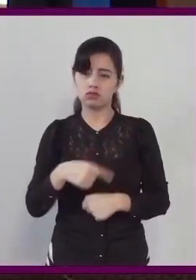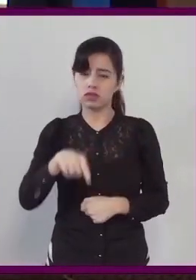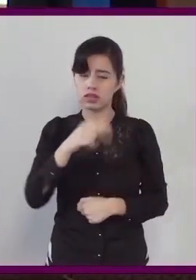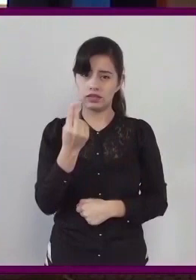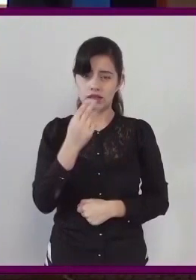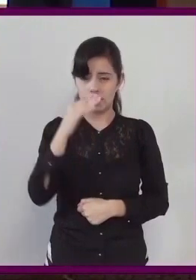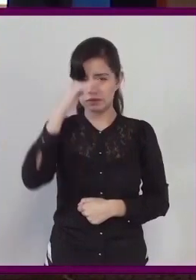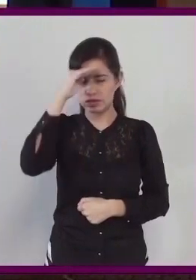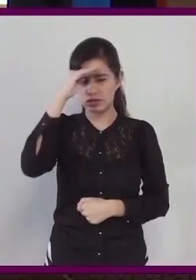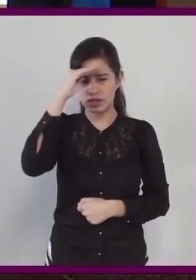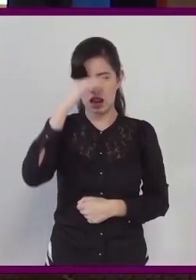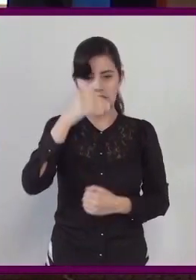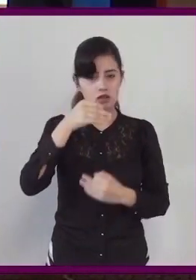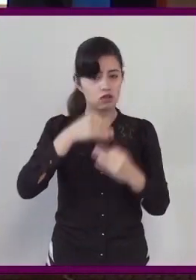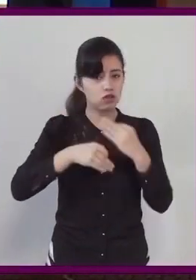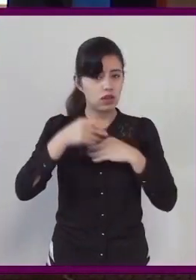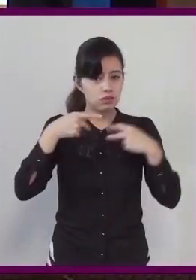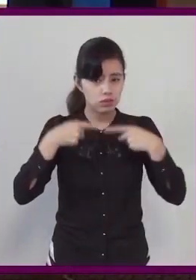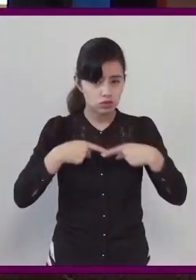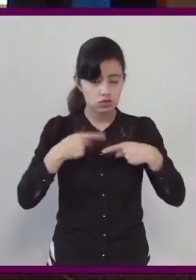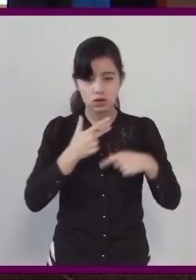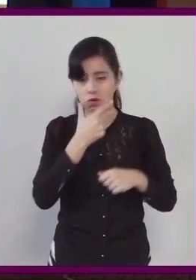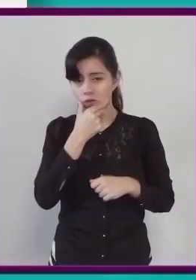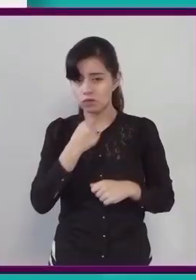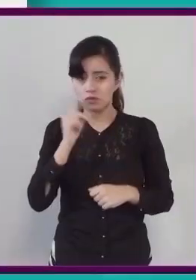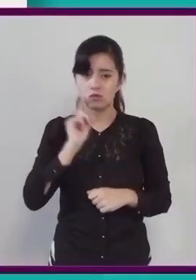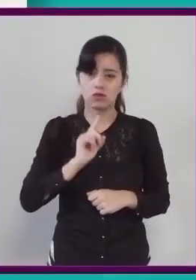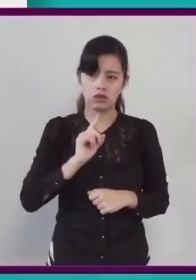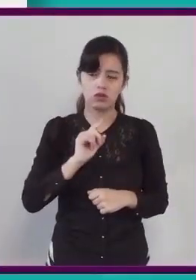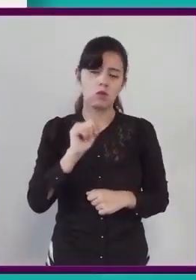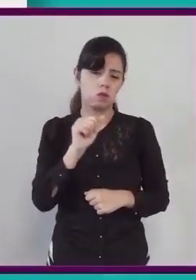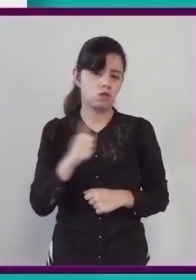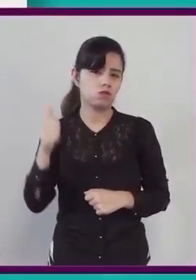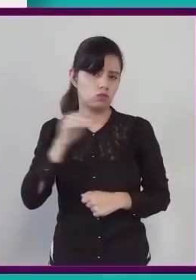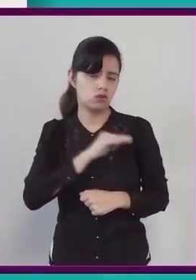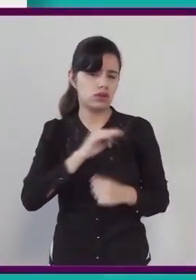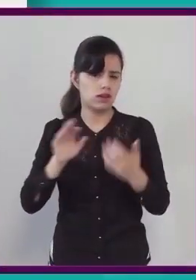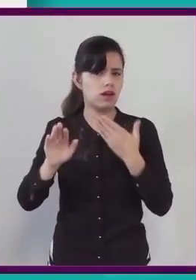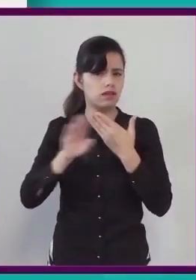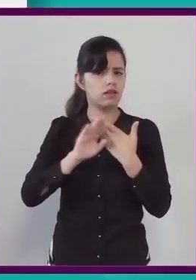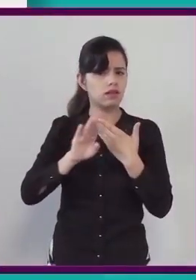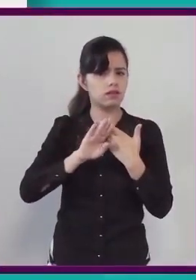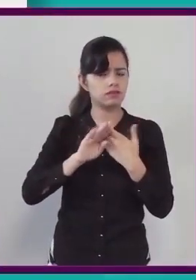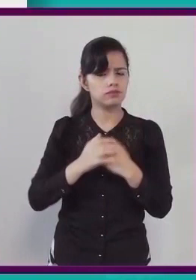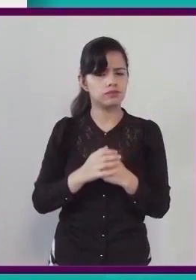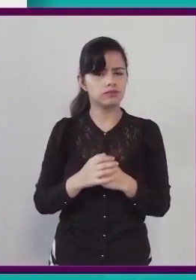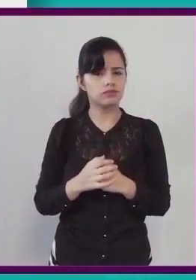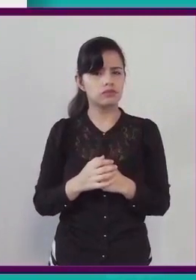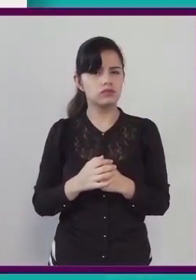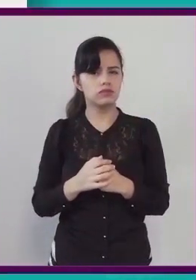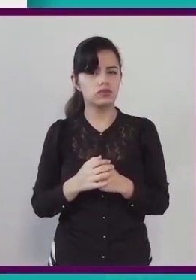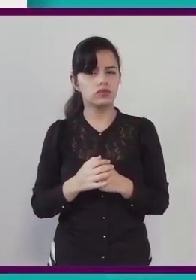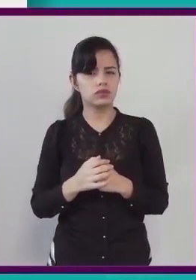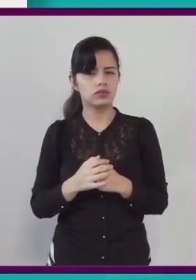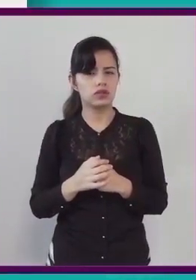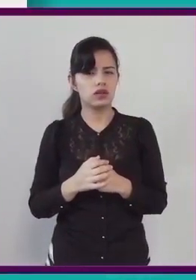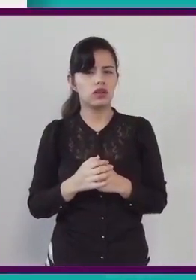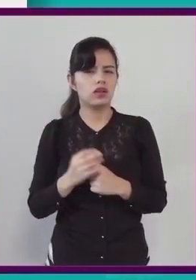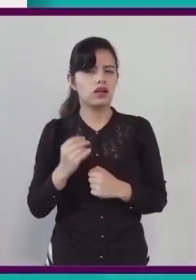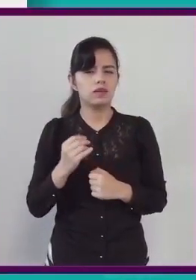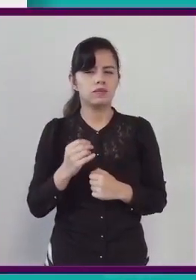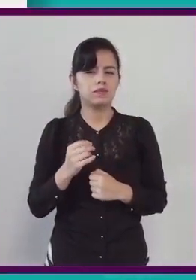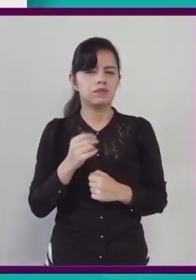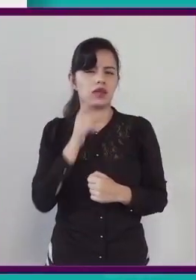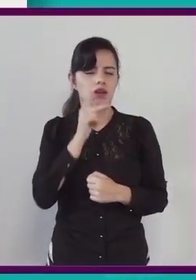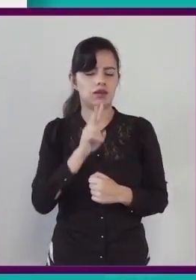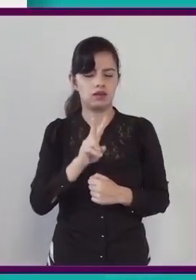tenemos todas y todos, ¿no? Creo que justo la idea de la vulnerabilidad